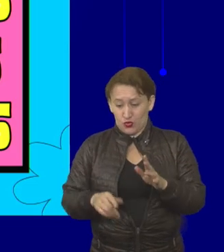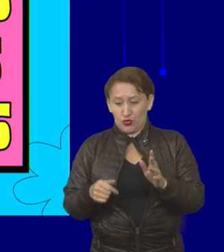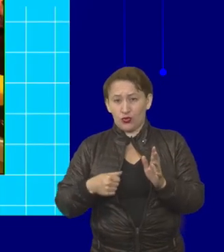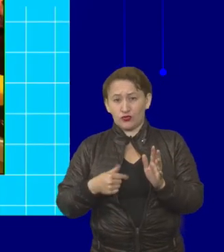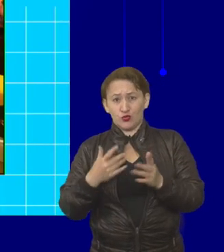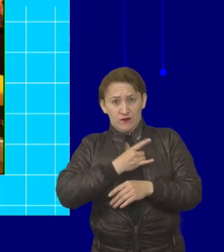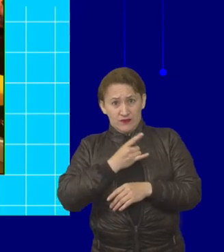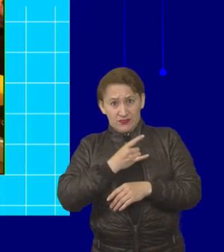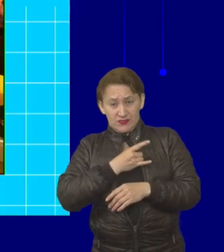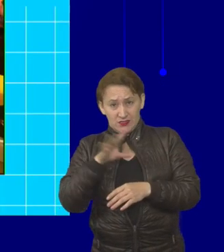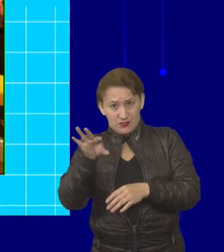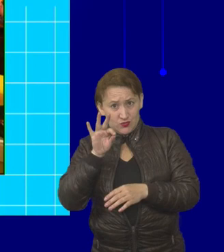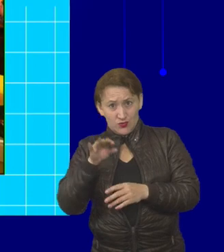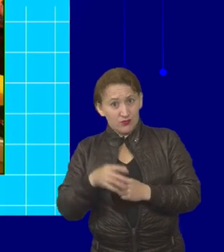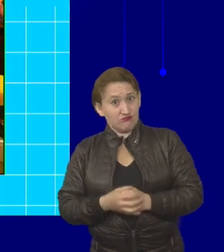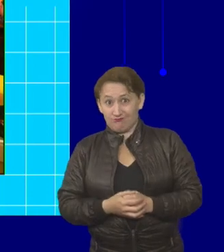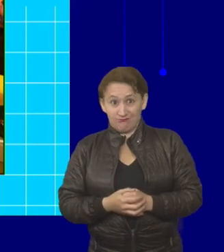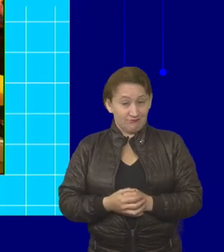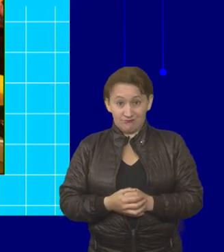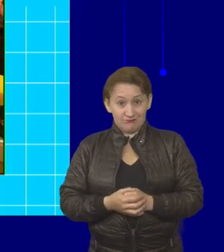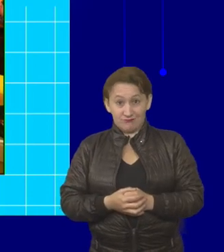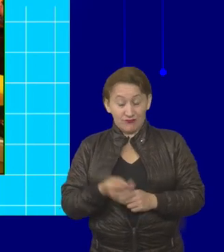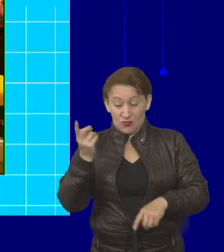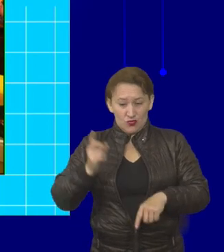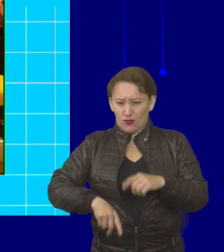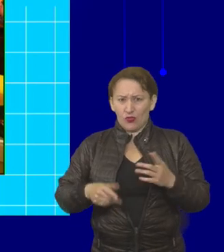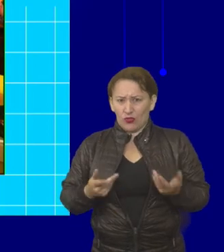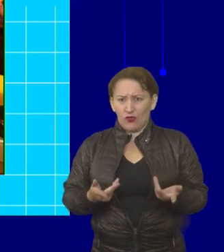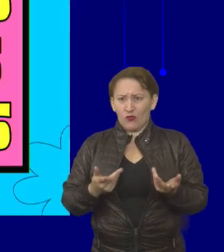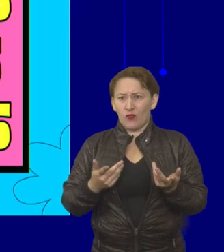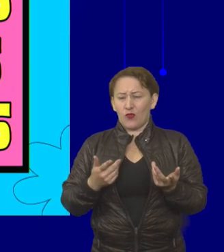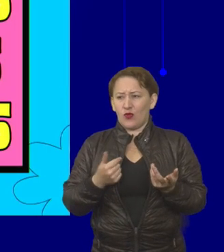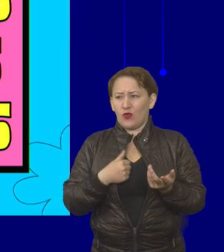escoger una universidad, yo no podía de alguna manera decir que,